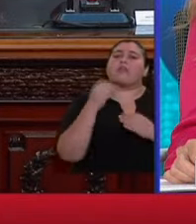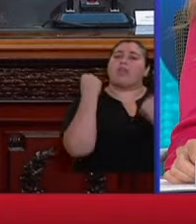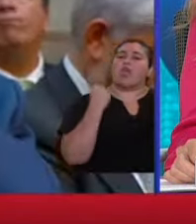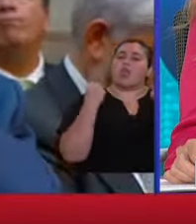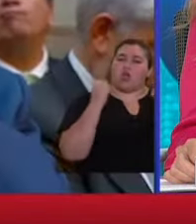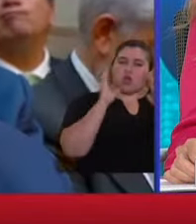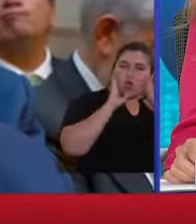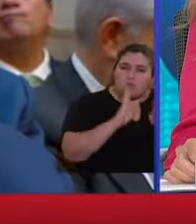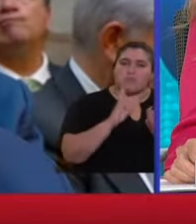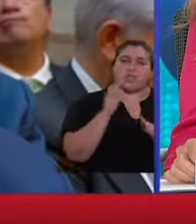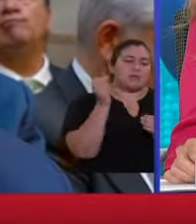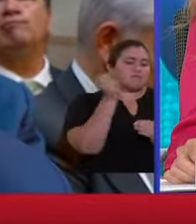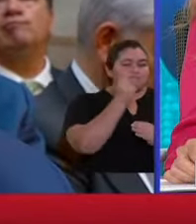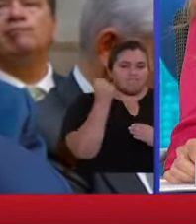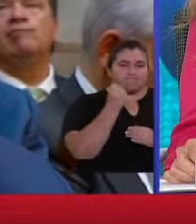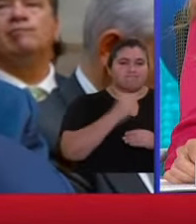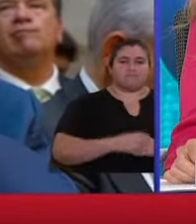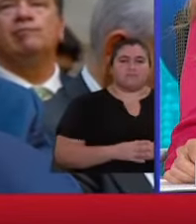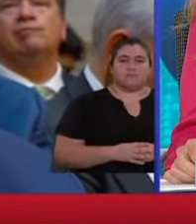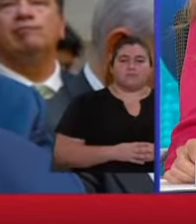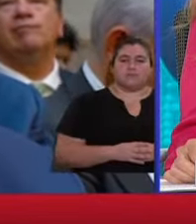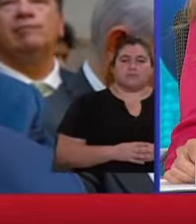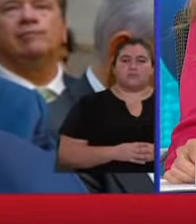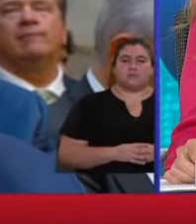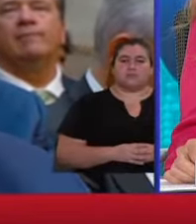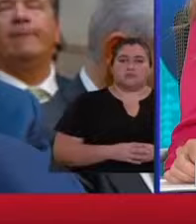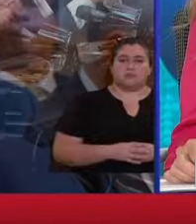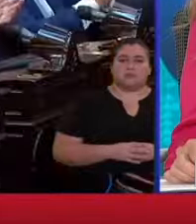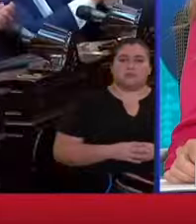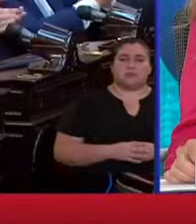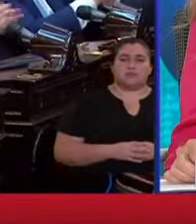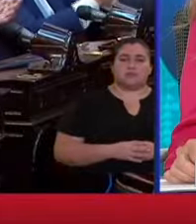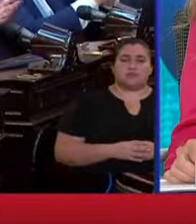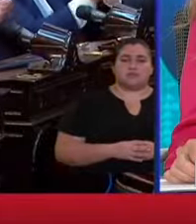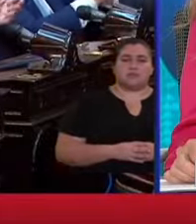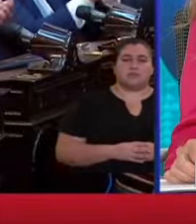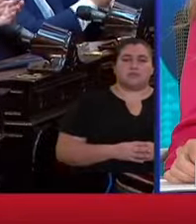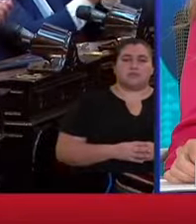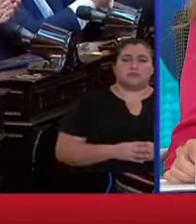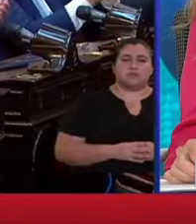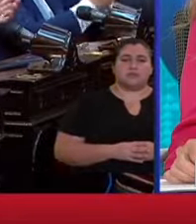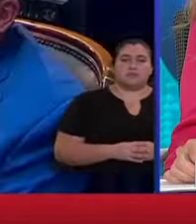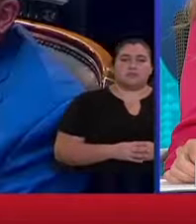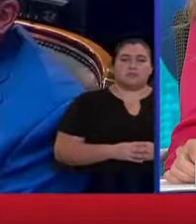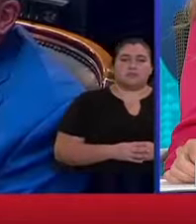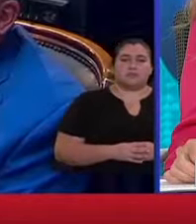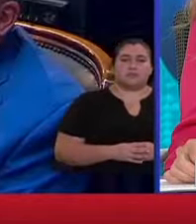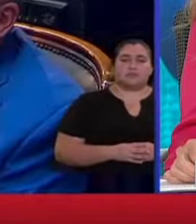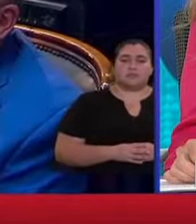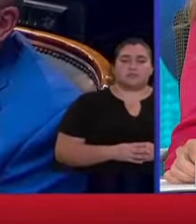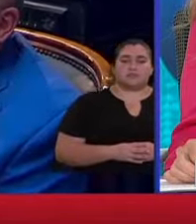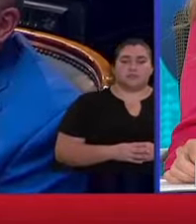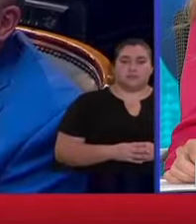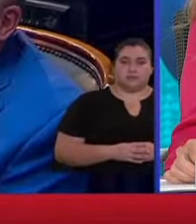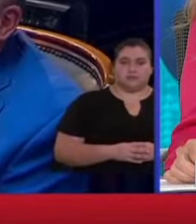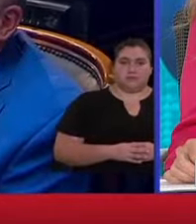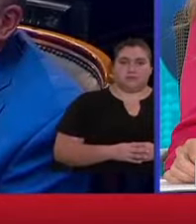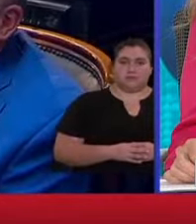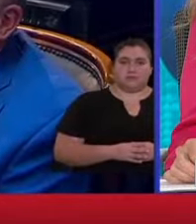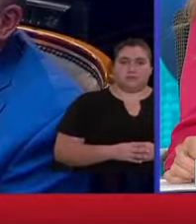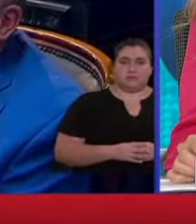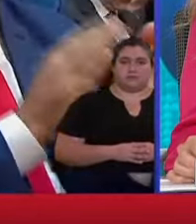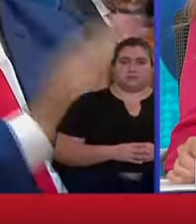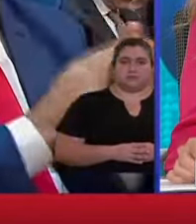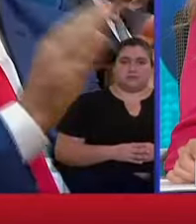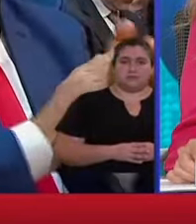tener una administración con 25 ministerios, con una cosa monstruosa de dispendio